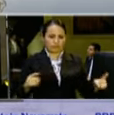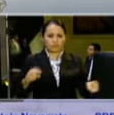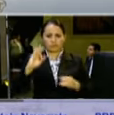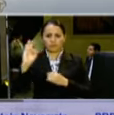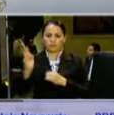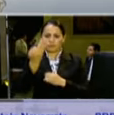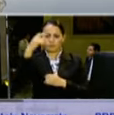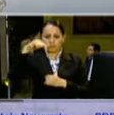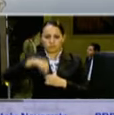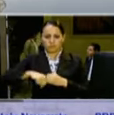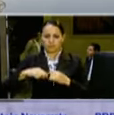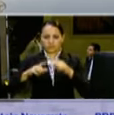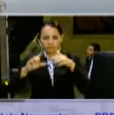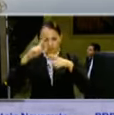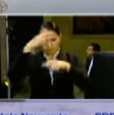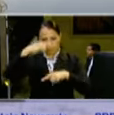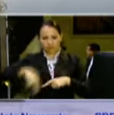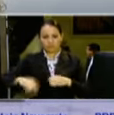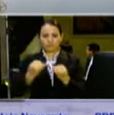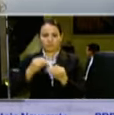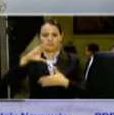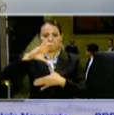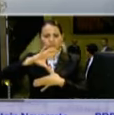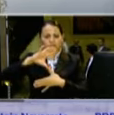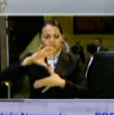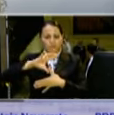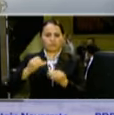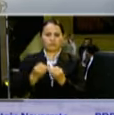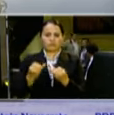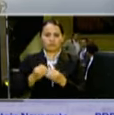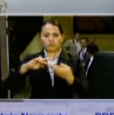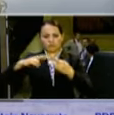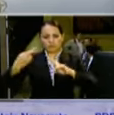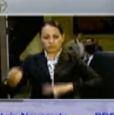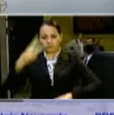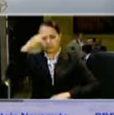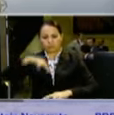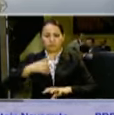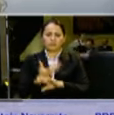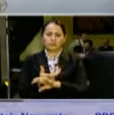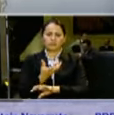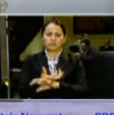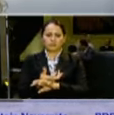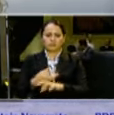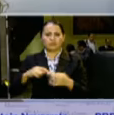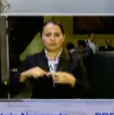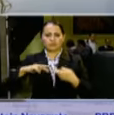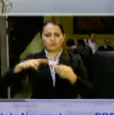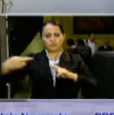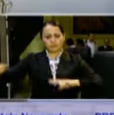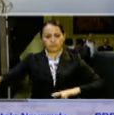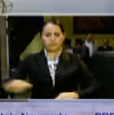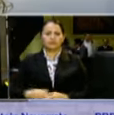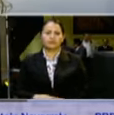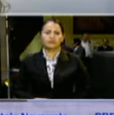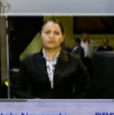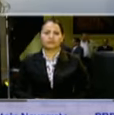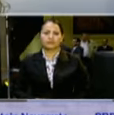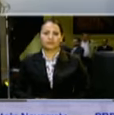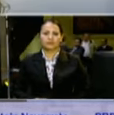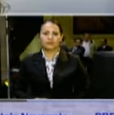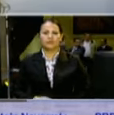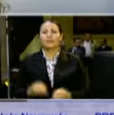federalismo en México y América Latina, relaciones México-Estados Unidos y relaciones hemisféricas latinoamericanas.